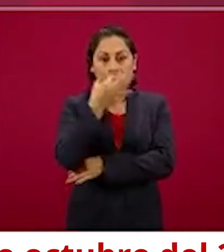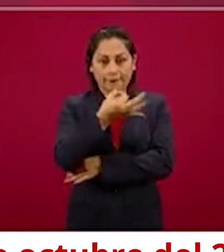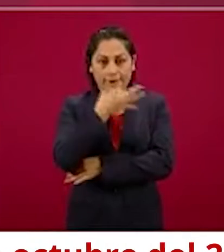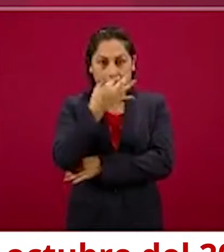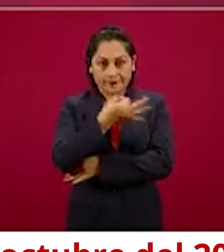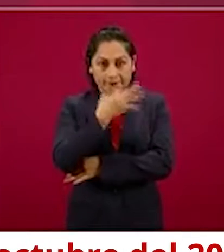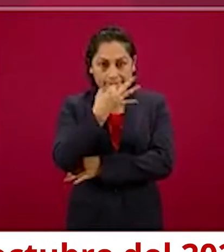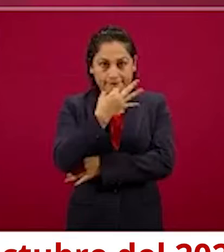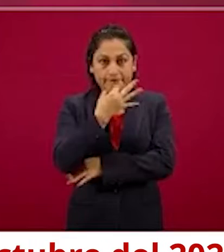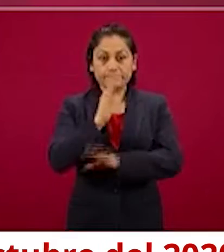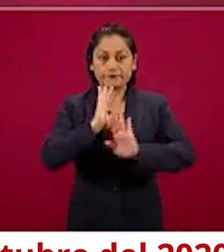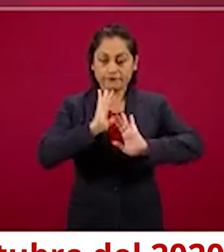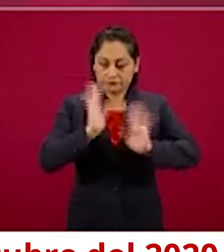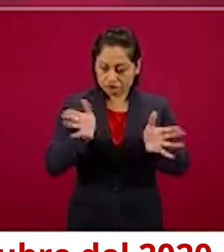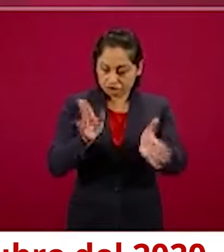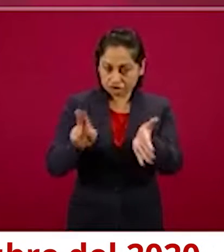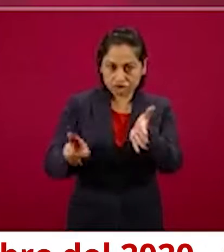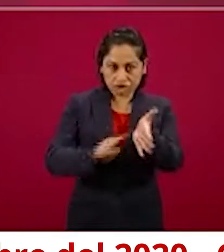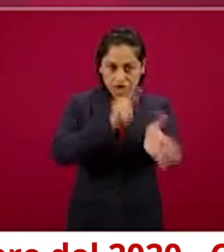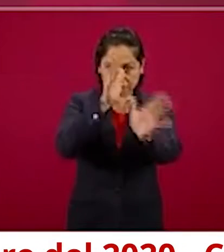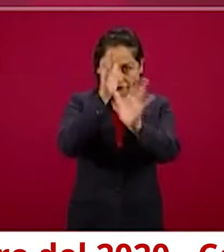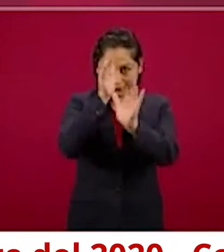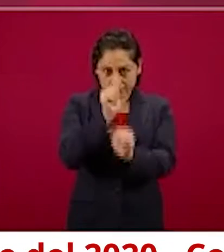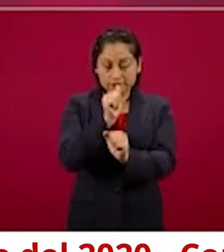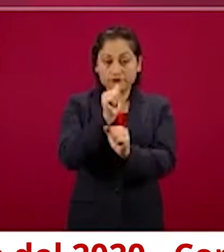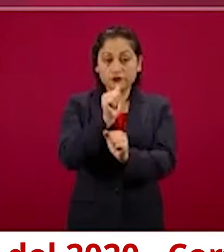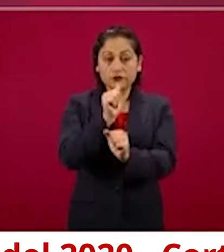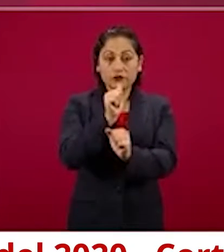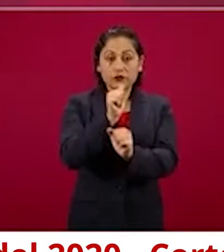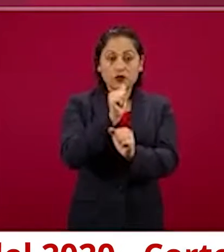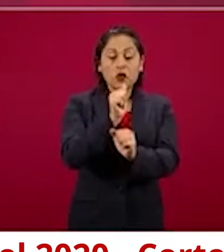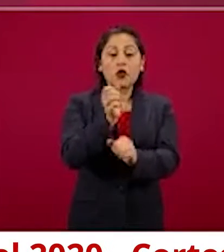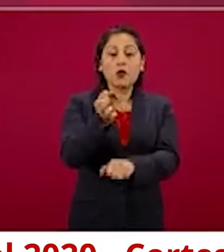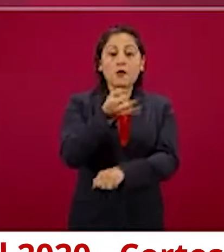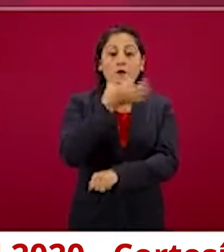Se van a comprar todas las medicinas